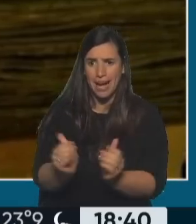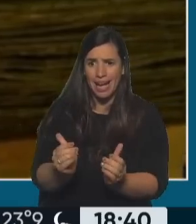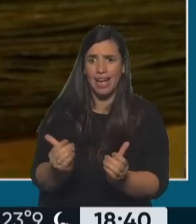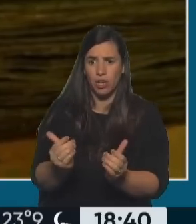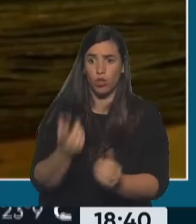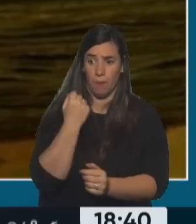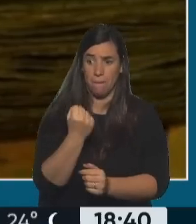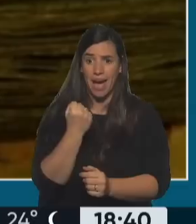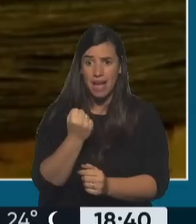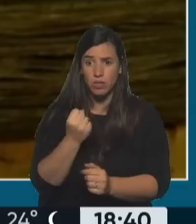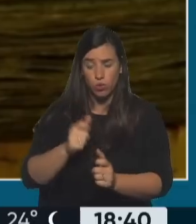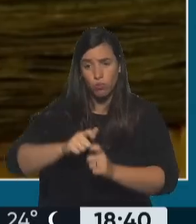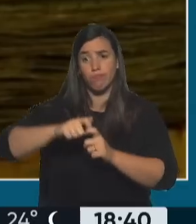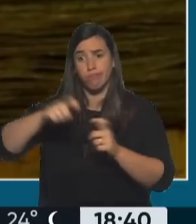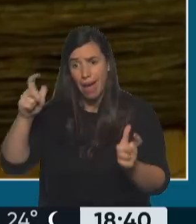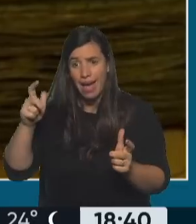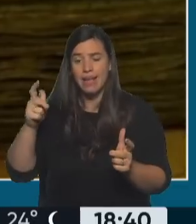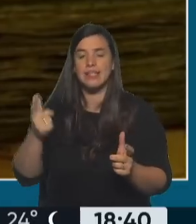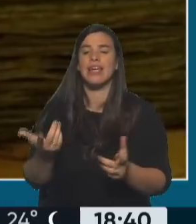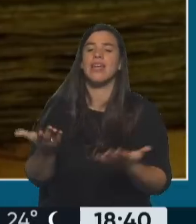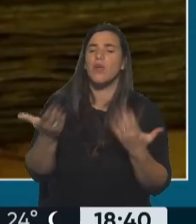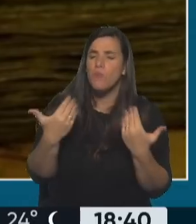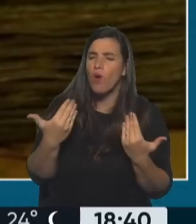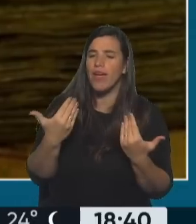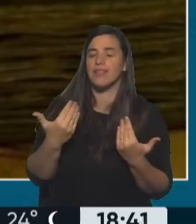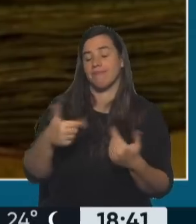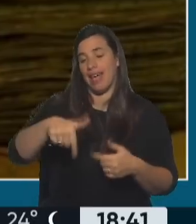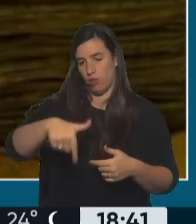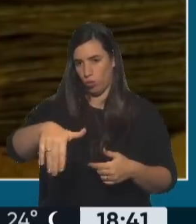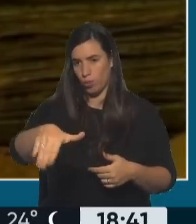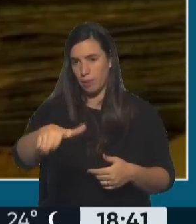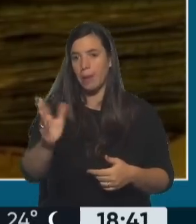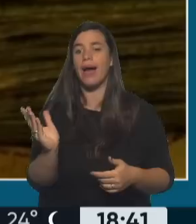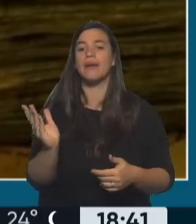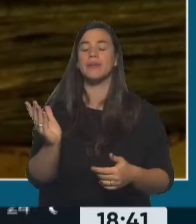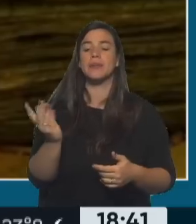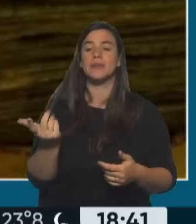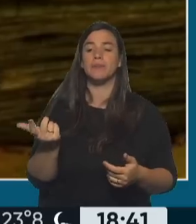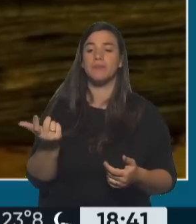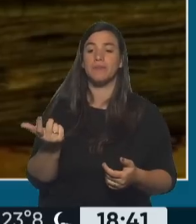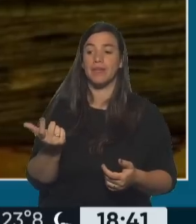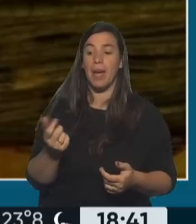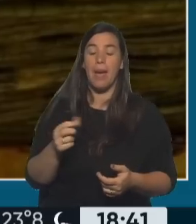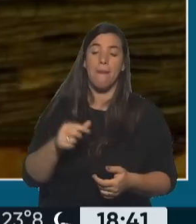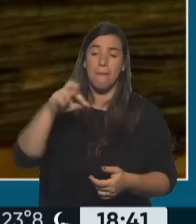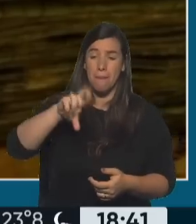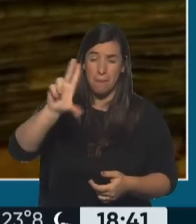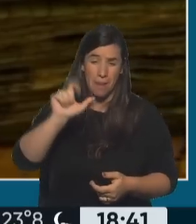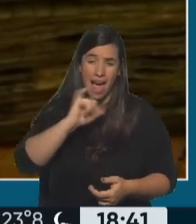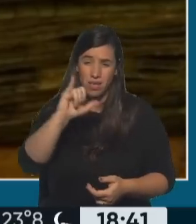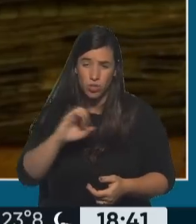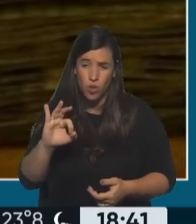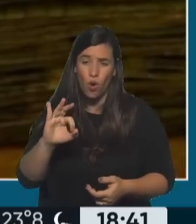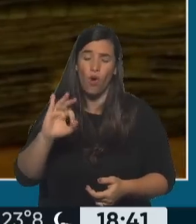y podés inducir, cosa que se intentó hacer en los medios este fin de semana, a los que tienen plazo fijo a sacar el